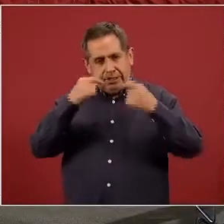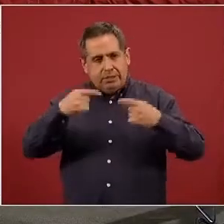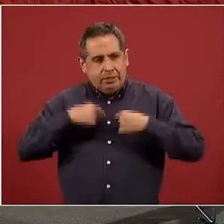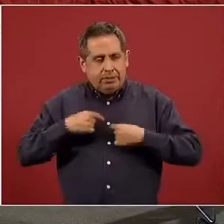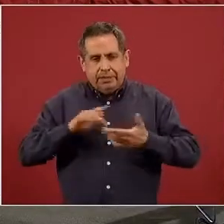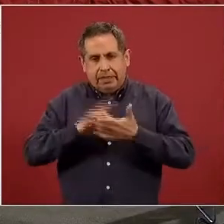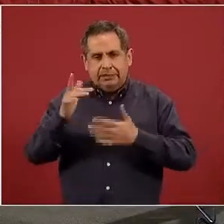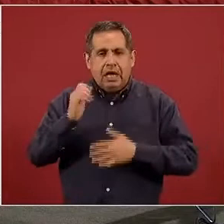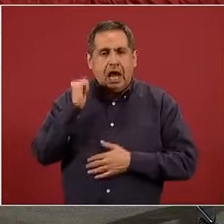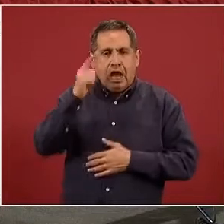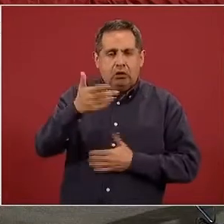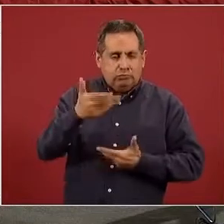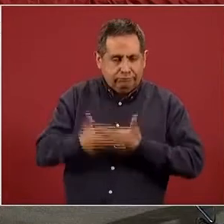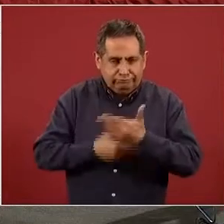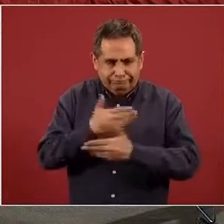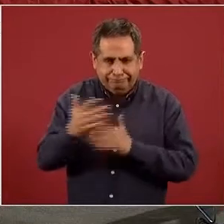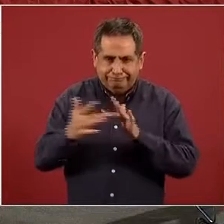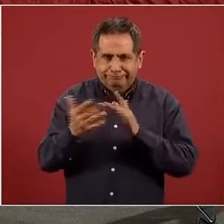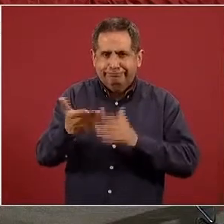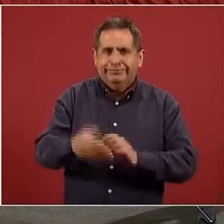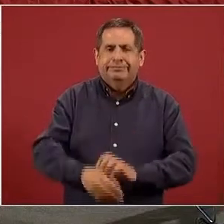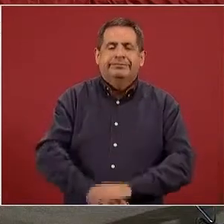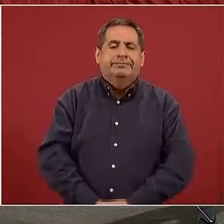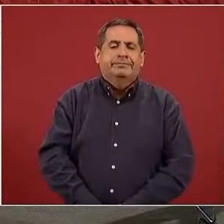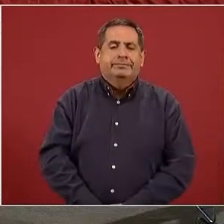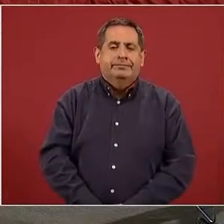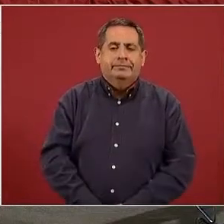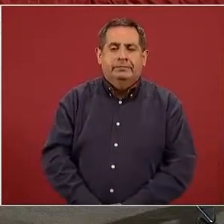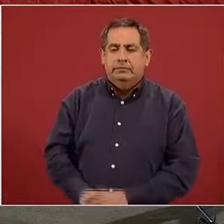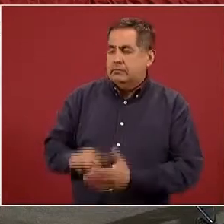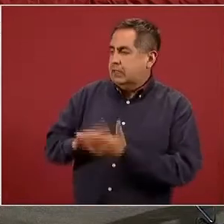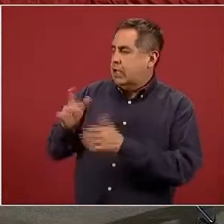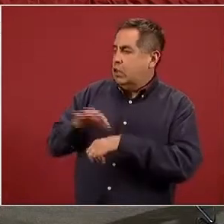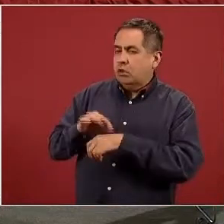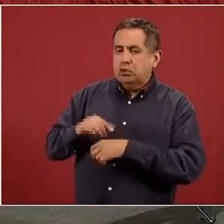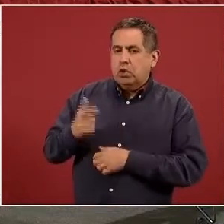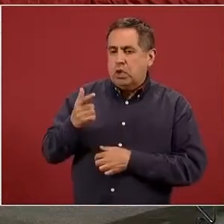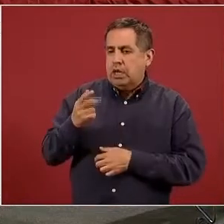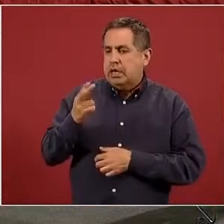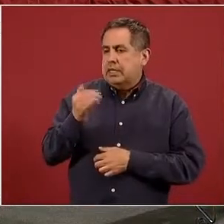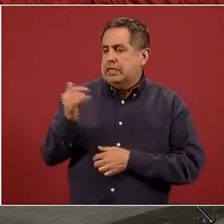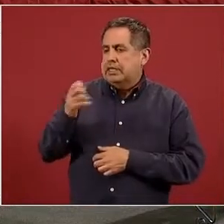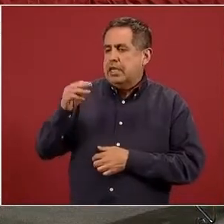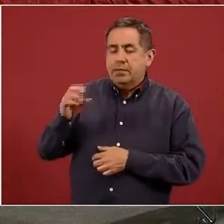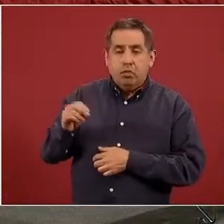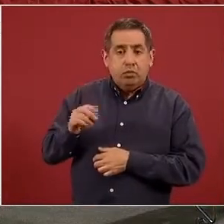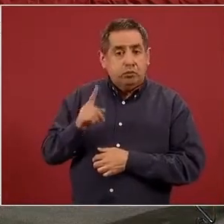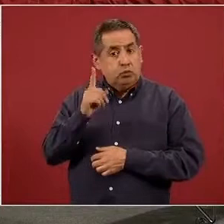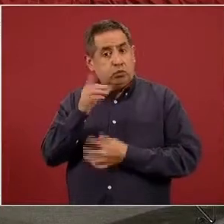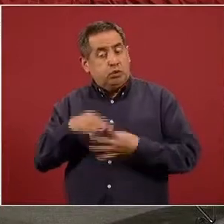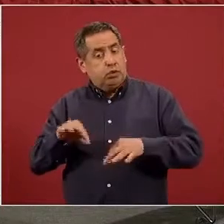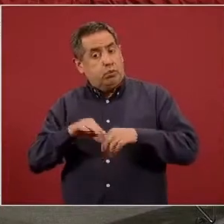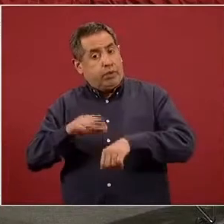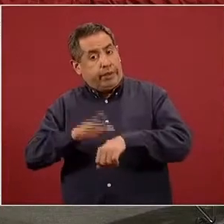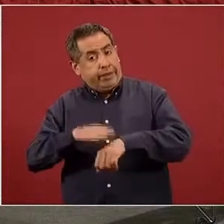y pues cualquier cosa, estamos por acá. Muchas gracias, doctor Guillermo Peñalosa. Es importante enfatizar